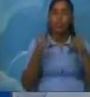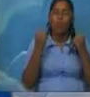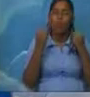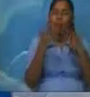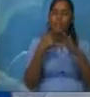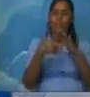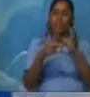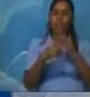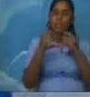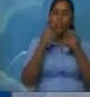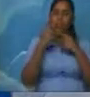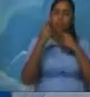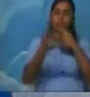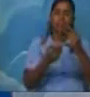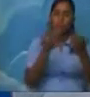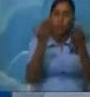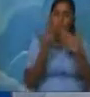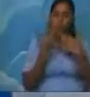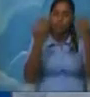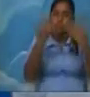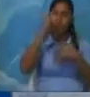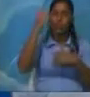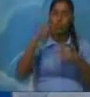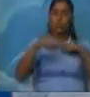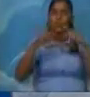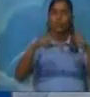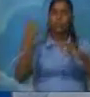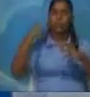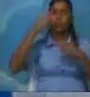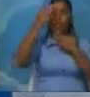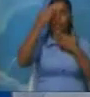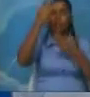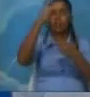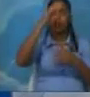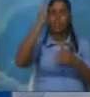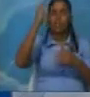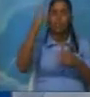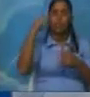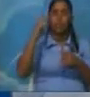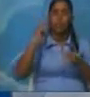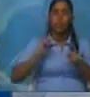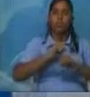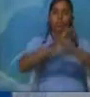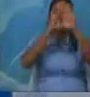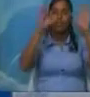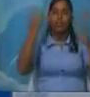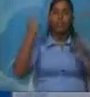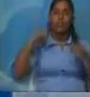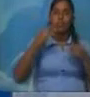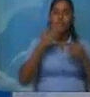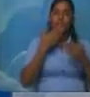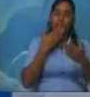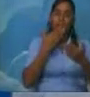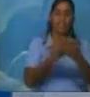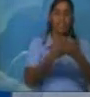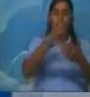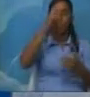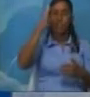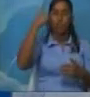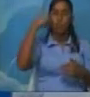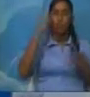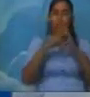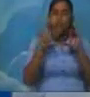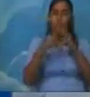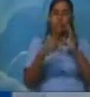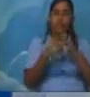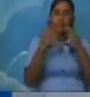cosas nos provee Dios todos los días Tenemos que agradecerle a Dios por sus Milagros tenemos que agradecerle a Dios por todo lo que